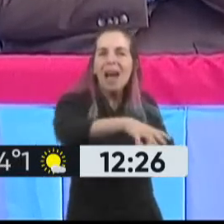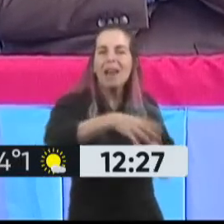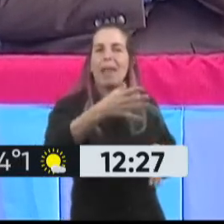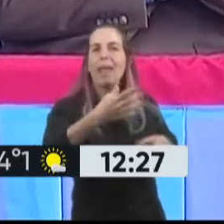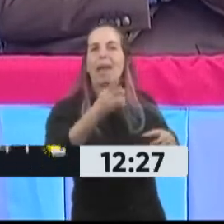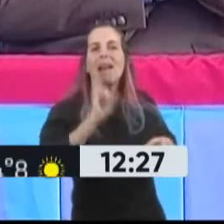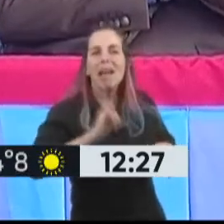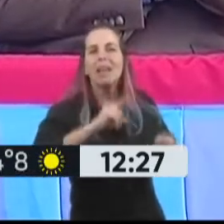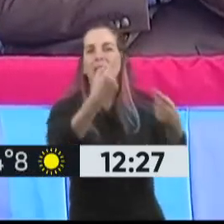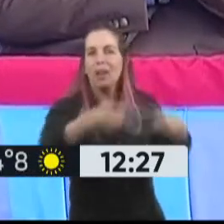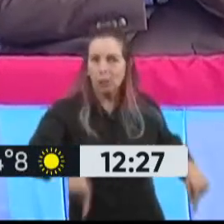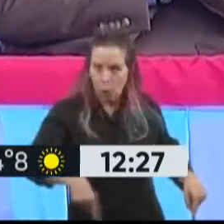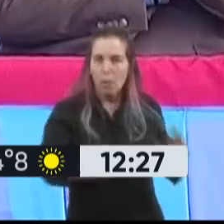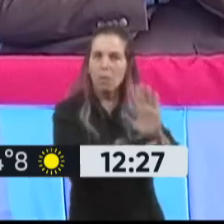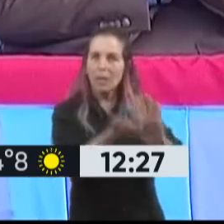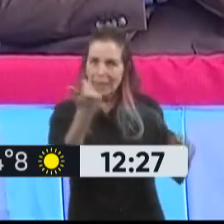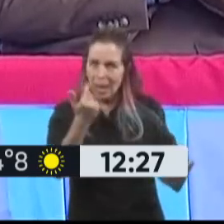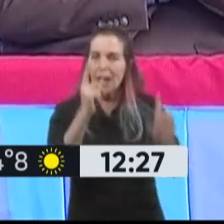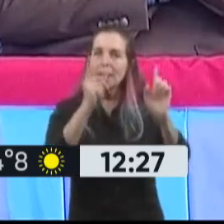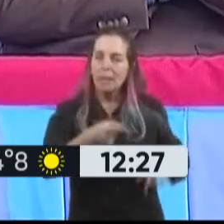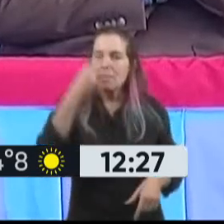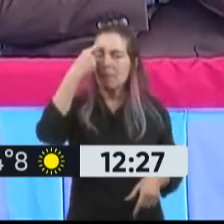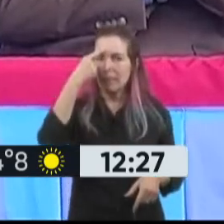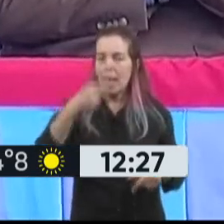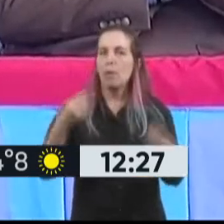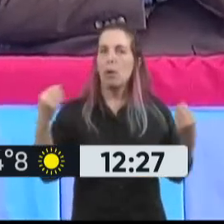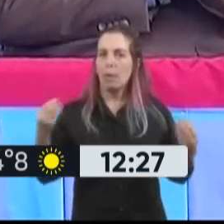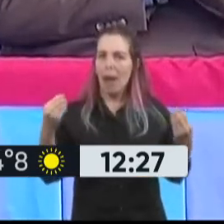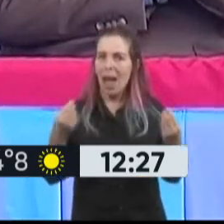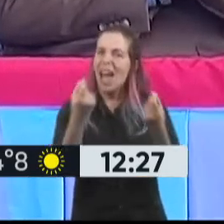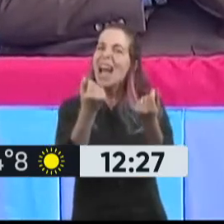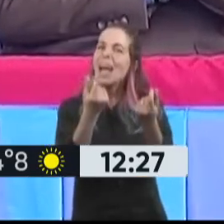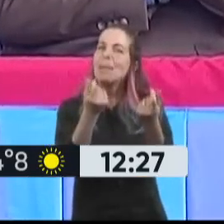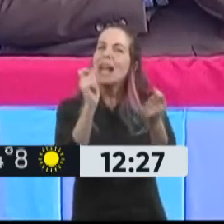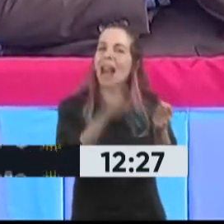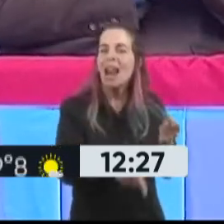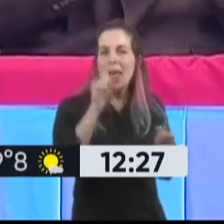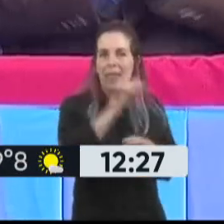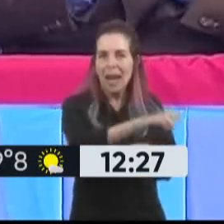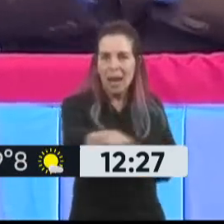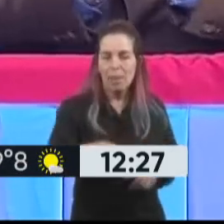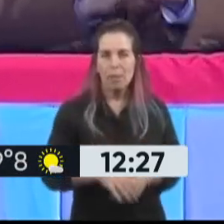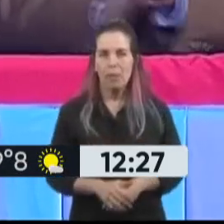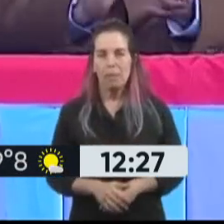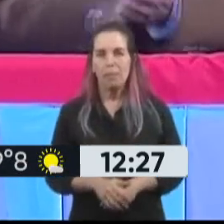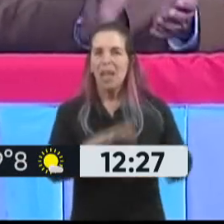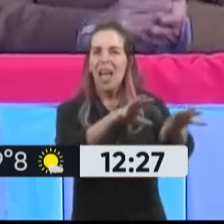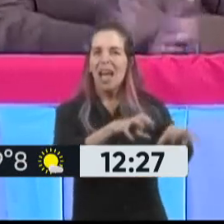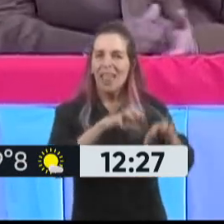planeamos avanzar en un régimen de amortización acelerada para los bienes de capital del sector agro.